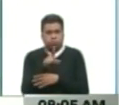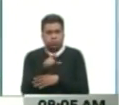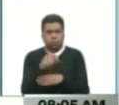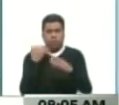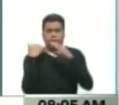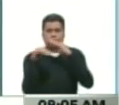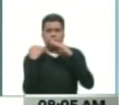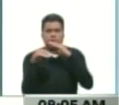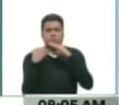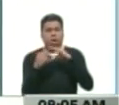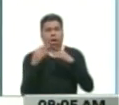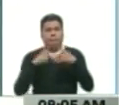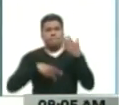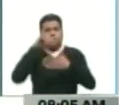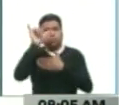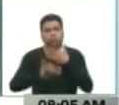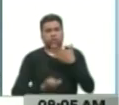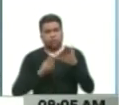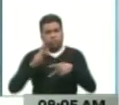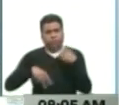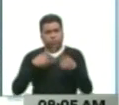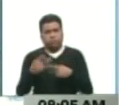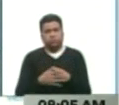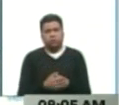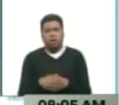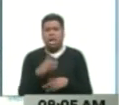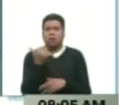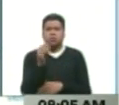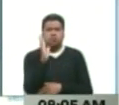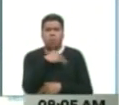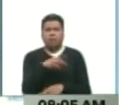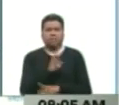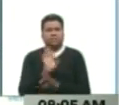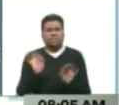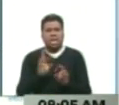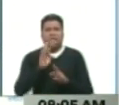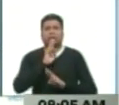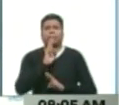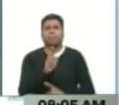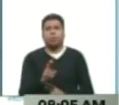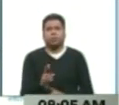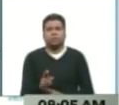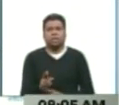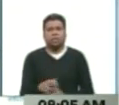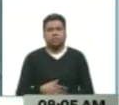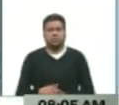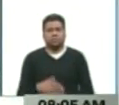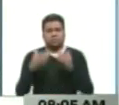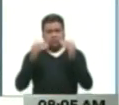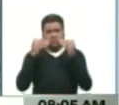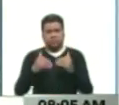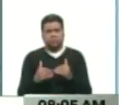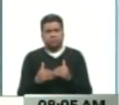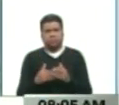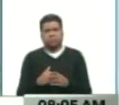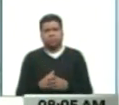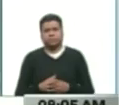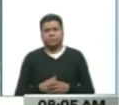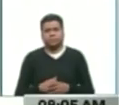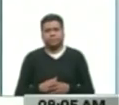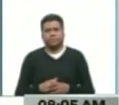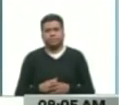envié a su email proyecto productivo y aún no recibo respuesta. Perfecto. Bueno, esto que... foto. Y abajo nos dice, ¿para cuándo el UNEARTE en Ciudad Bolívar? Fíjate que